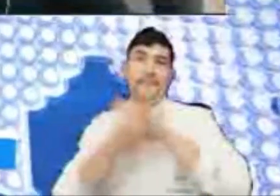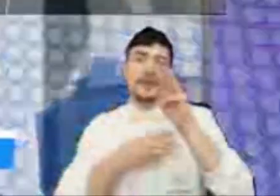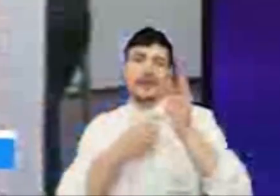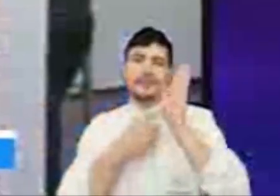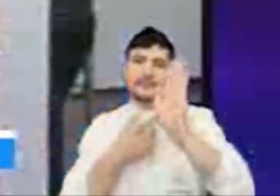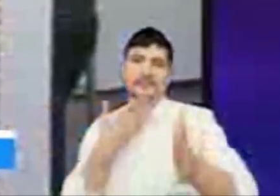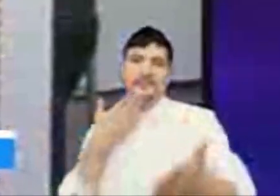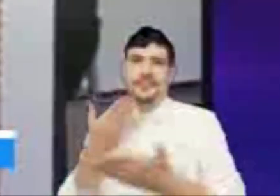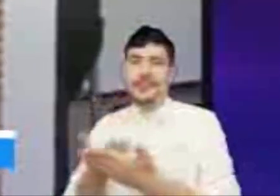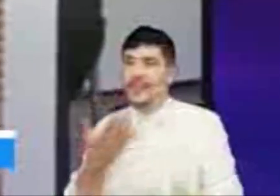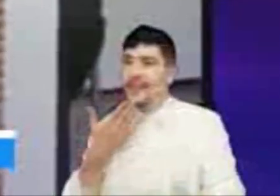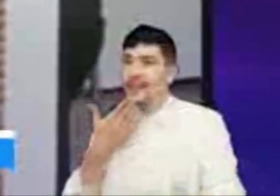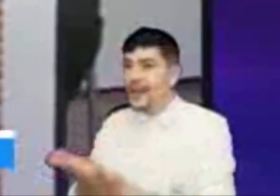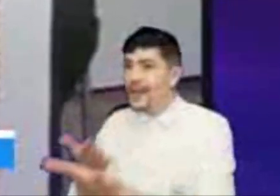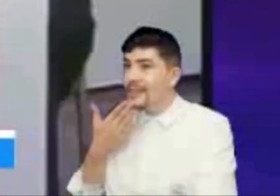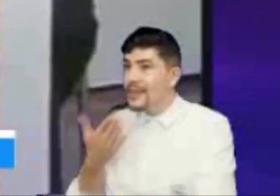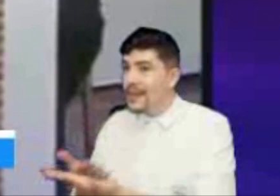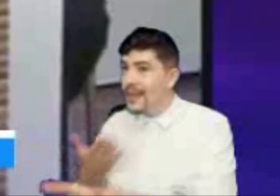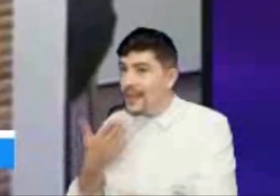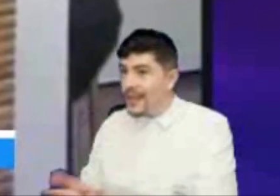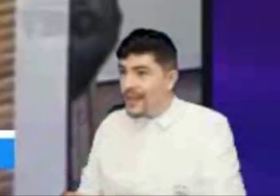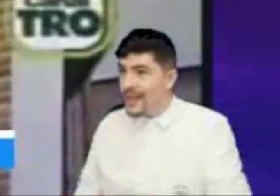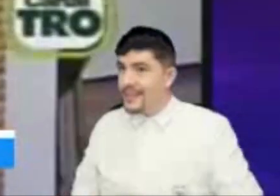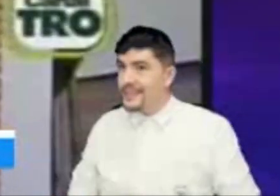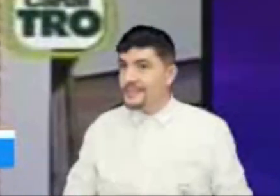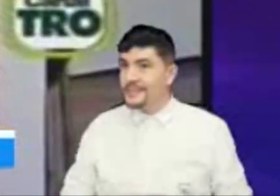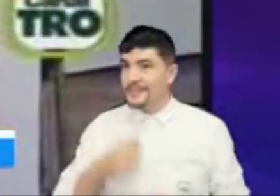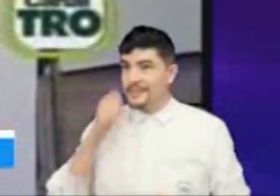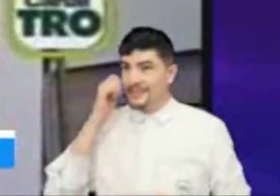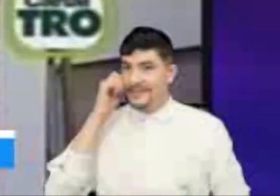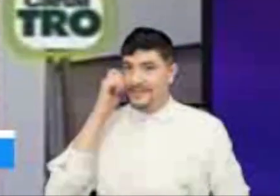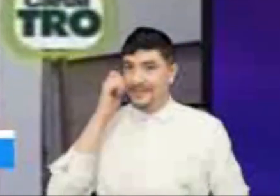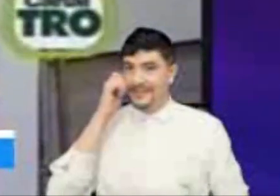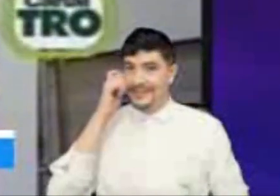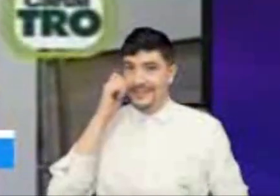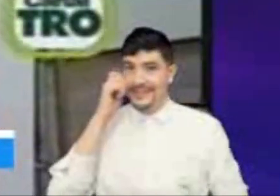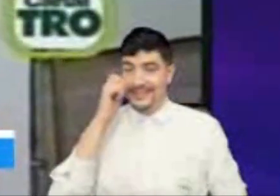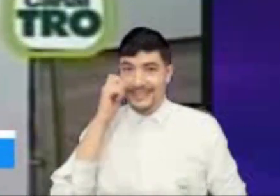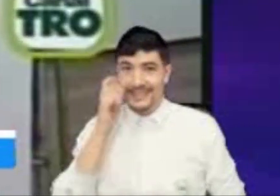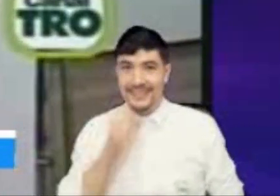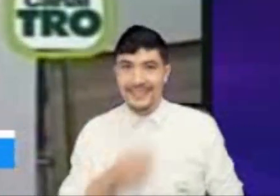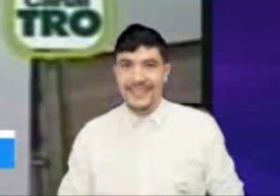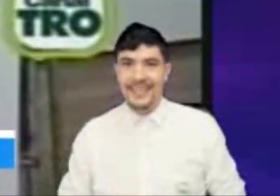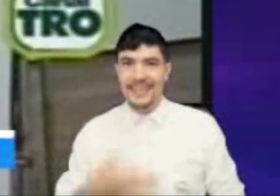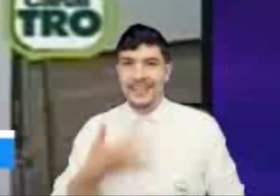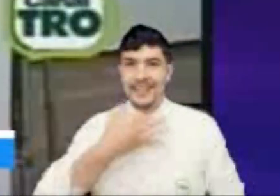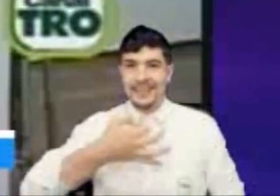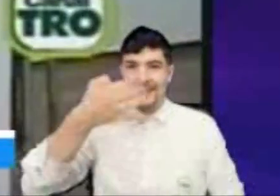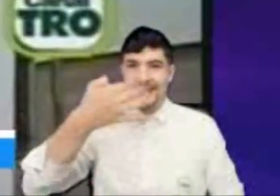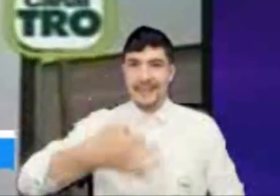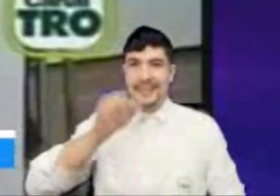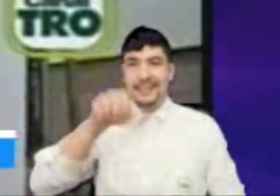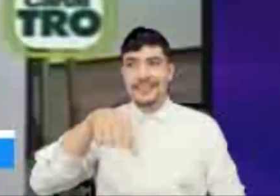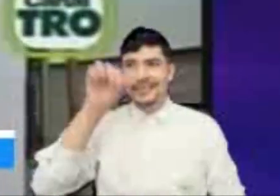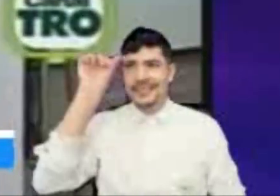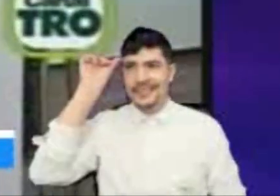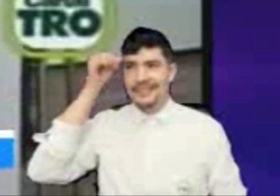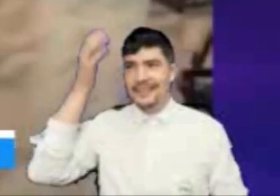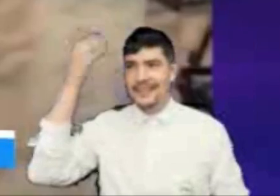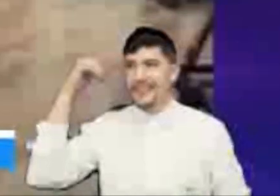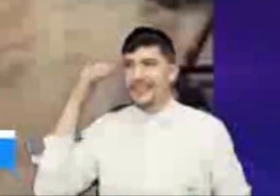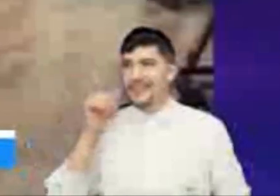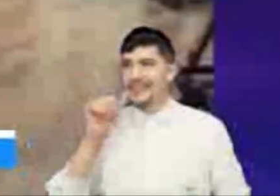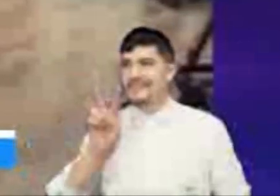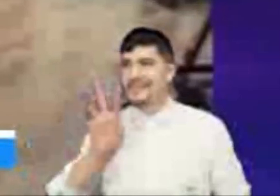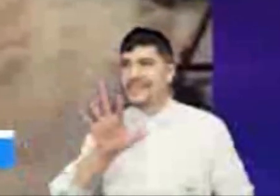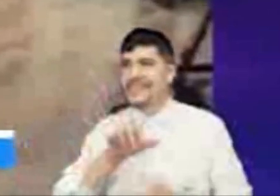Gracias, Paola. Bueno, Paola, empecemos entonces. Gracias por invitarnos. De verdad, hablando precisamente de estos 25 años. El Café de la